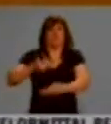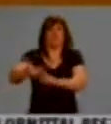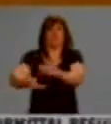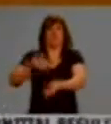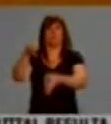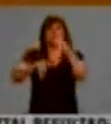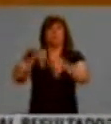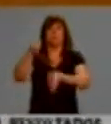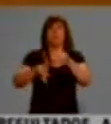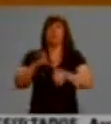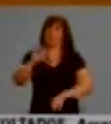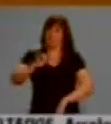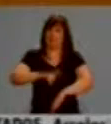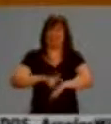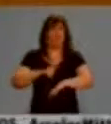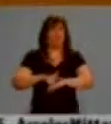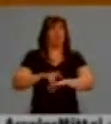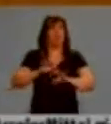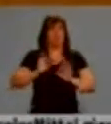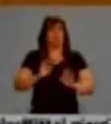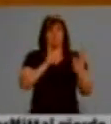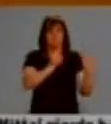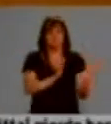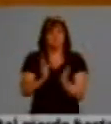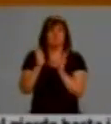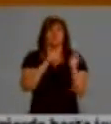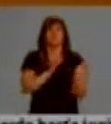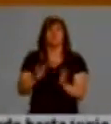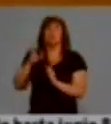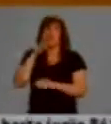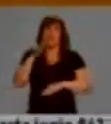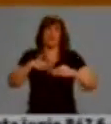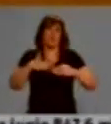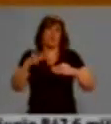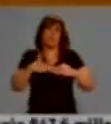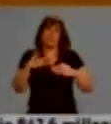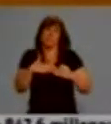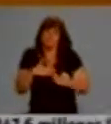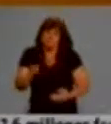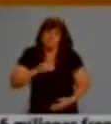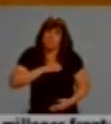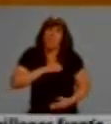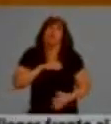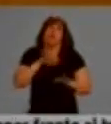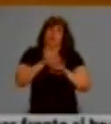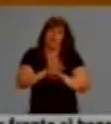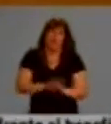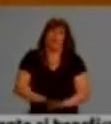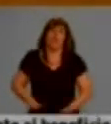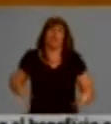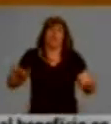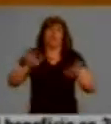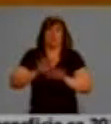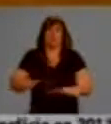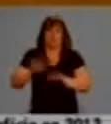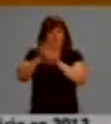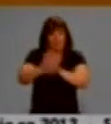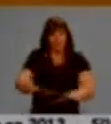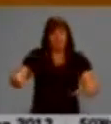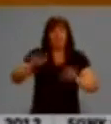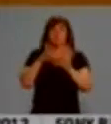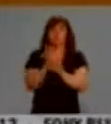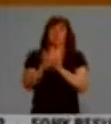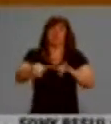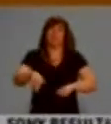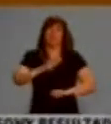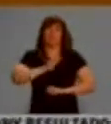judicial, que tiene su tempus, que tiene un ritmo desgraciadamente muy lento, ritmo lento que nos lleva a recordar aquello